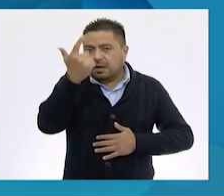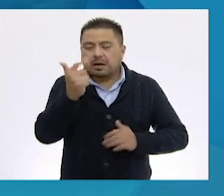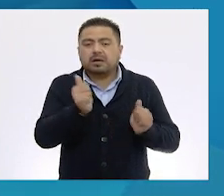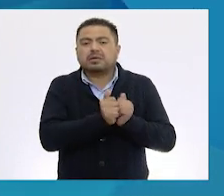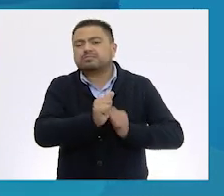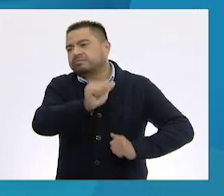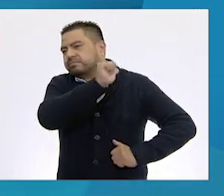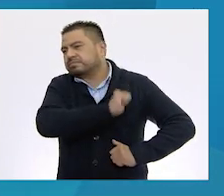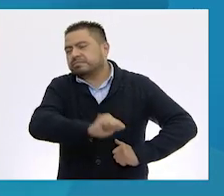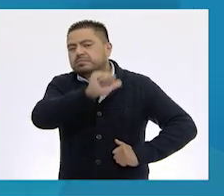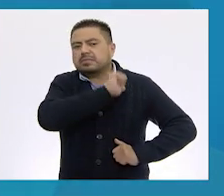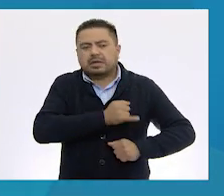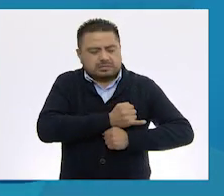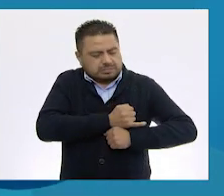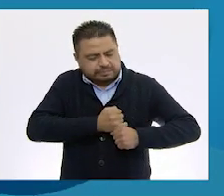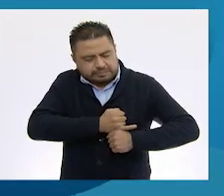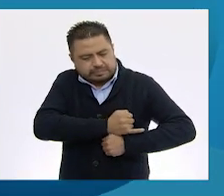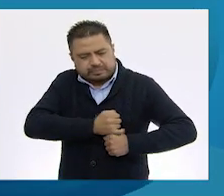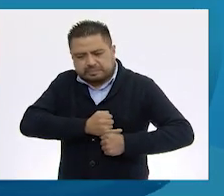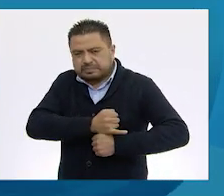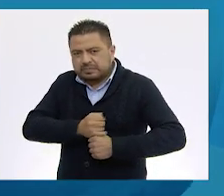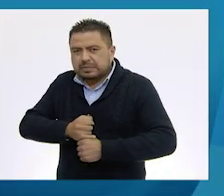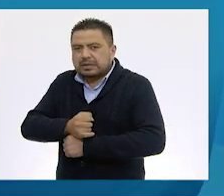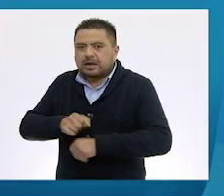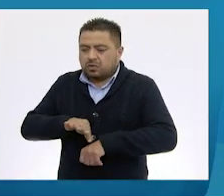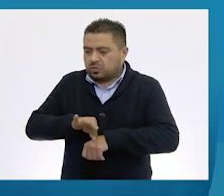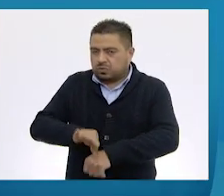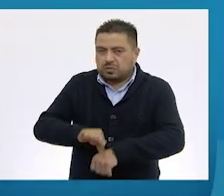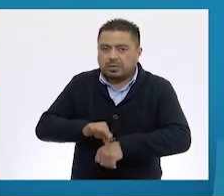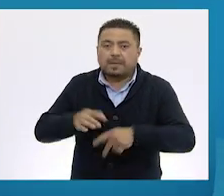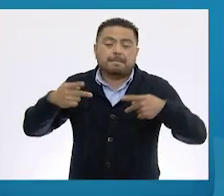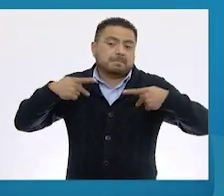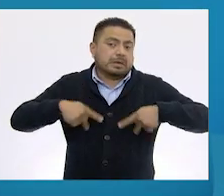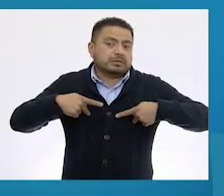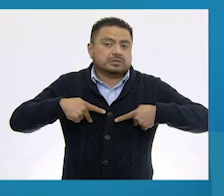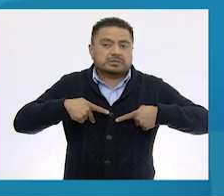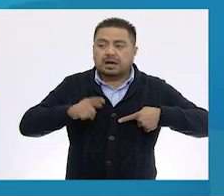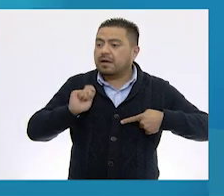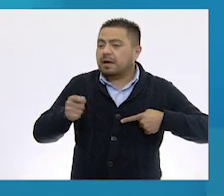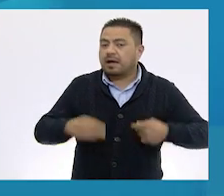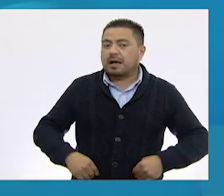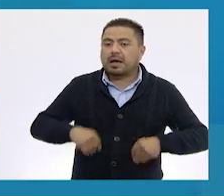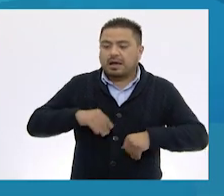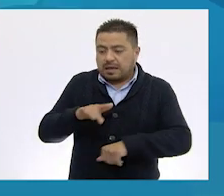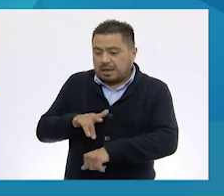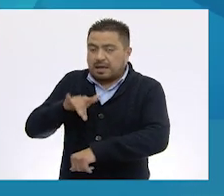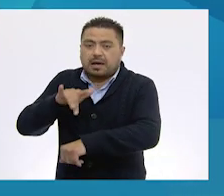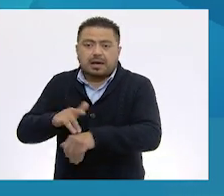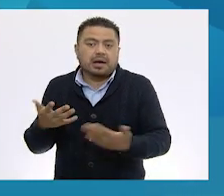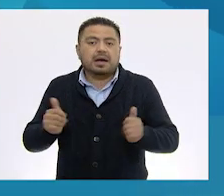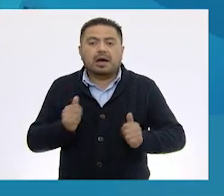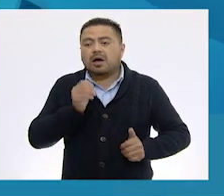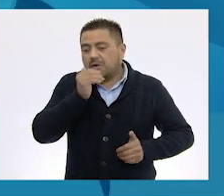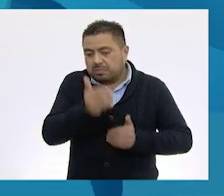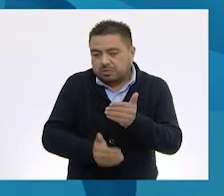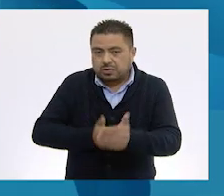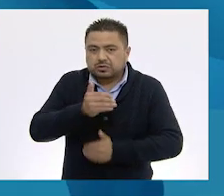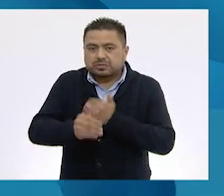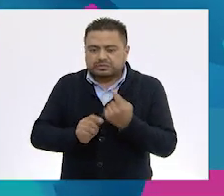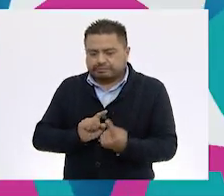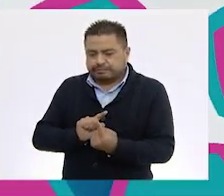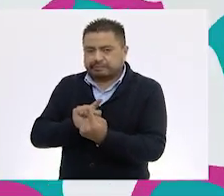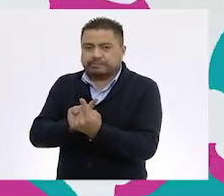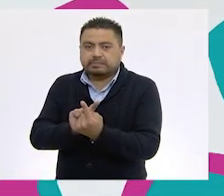la época que se está investigando. Son testimonios de personas que vivieron los hechos o procesos